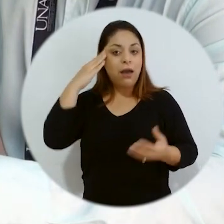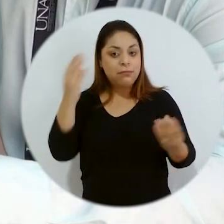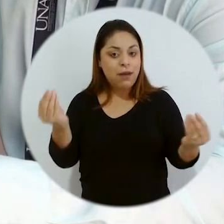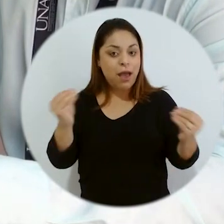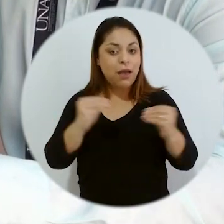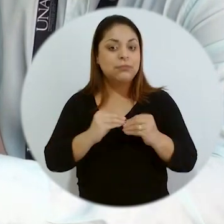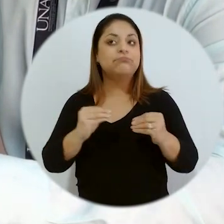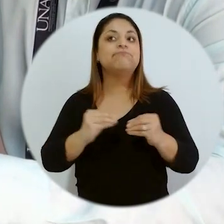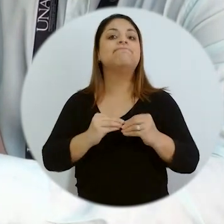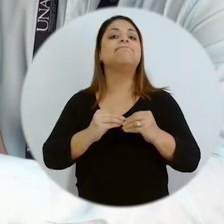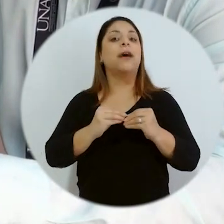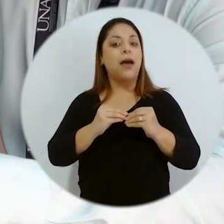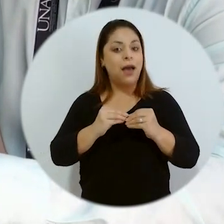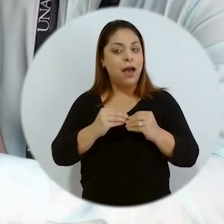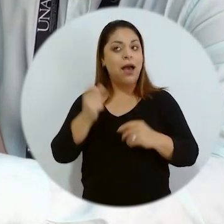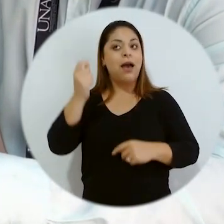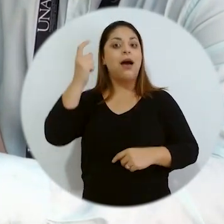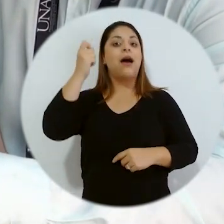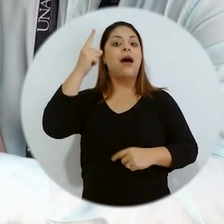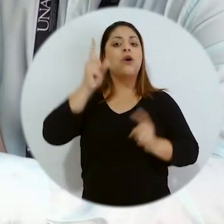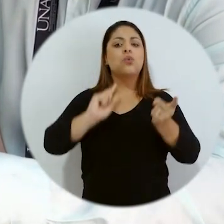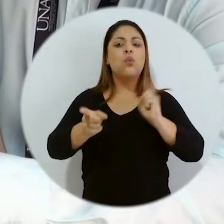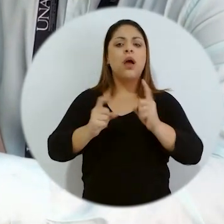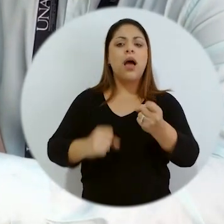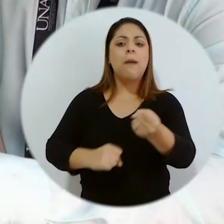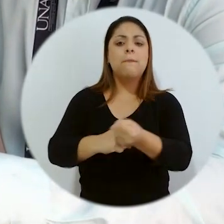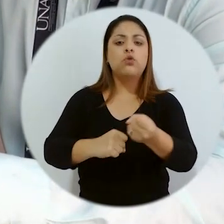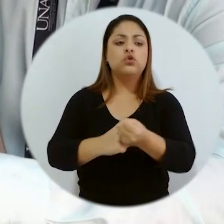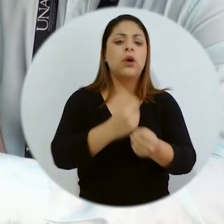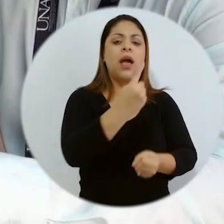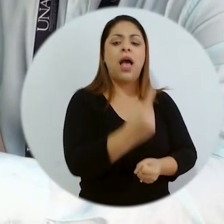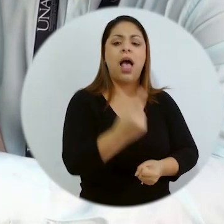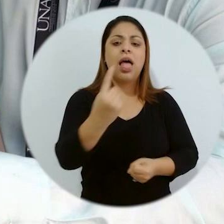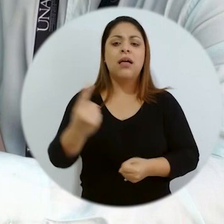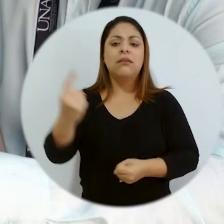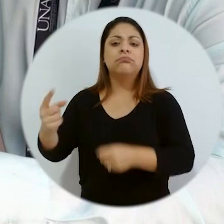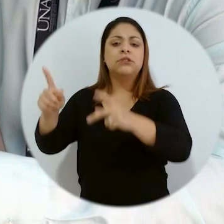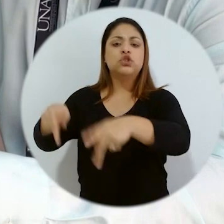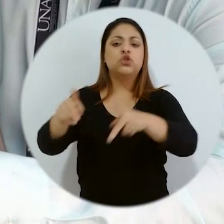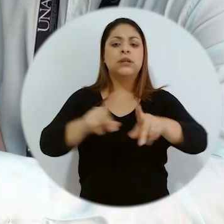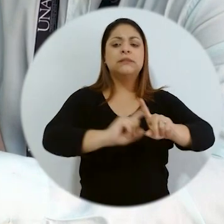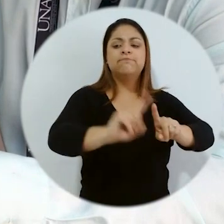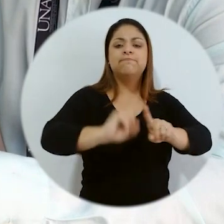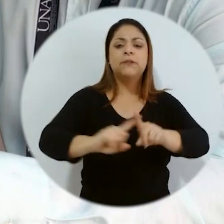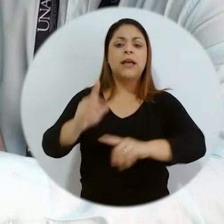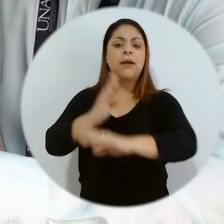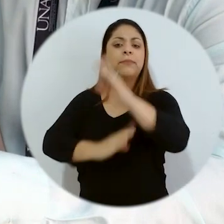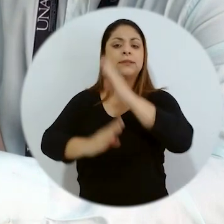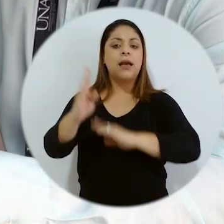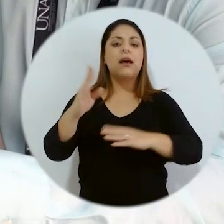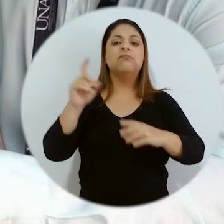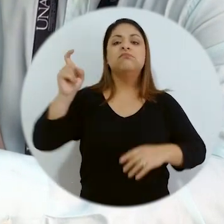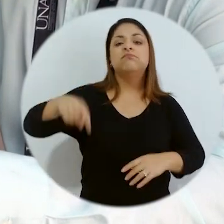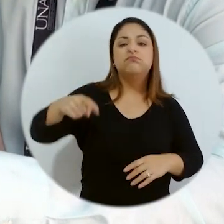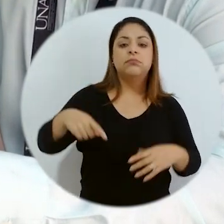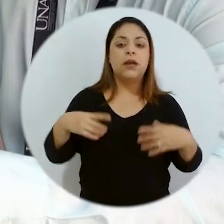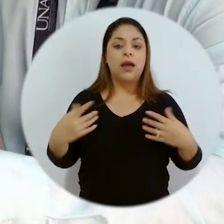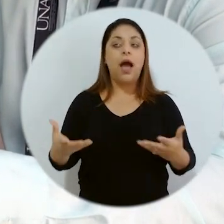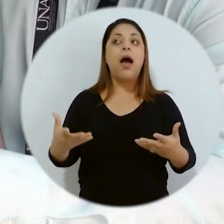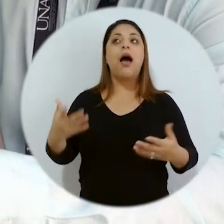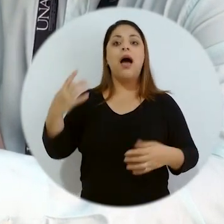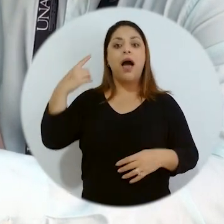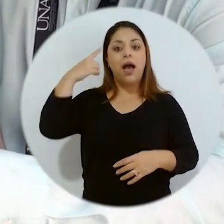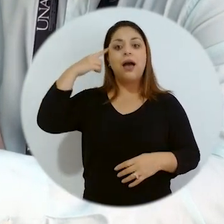más conocimiento sobre el tema de discapacidad, cuáles son los apoyos que cada una de las condiciones requiere y que puedan entonces